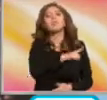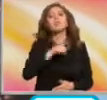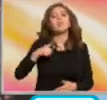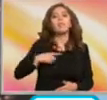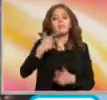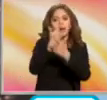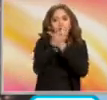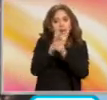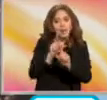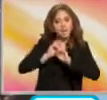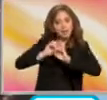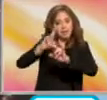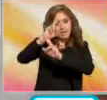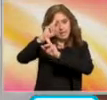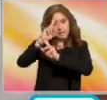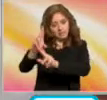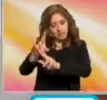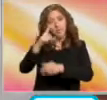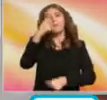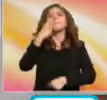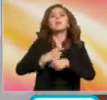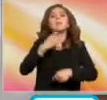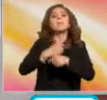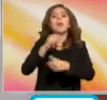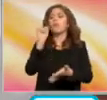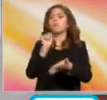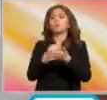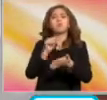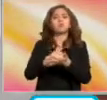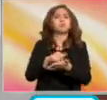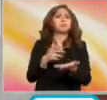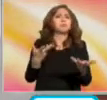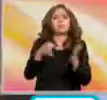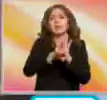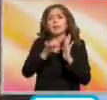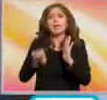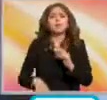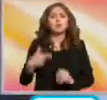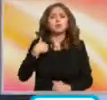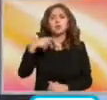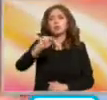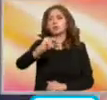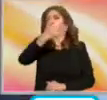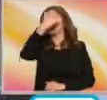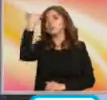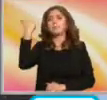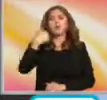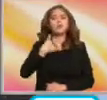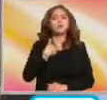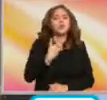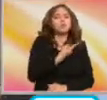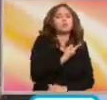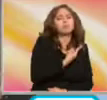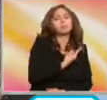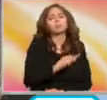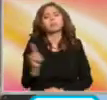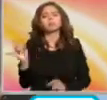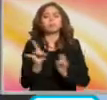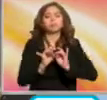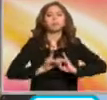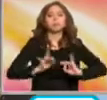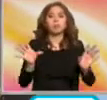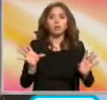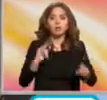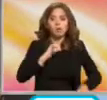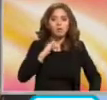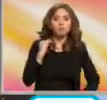respeto. Entonces, primero, toquemos la puerta. Supongo, no sabía que estaba mi hijo ahí, yo entré, ¿verdad?, como burro sin mecate, como dicen, y